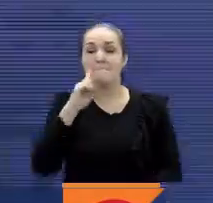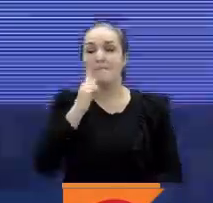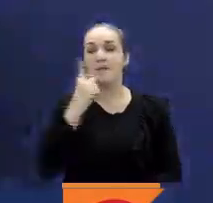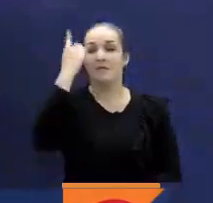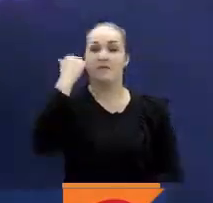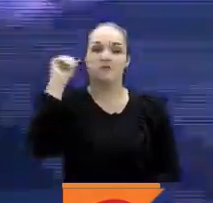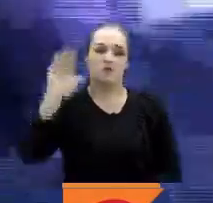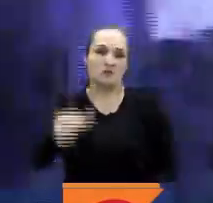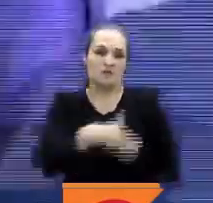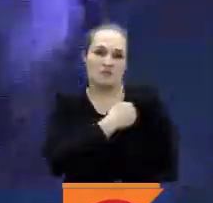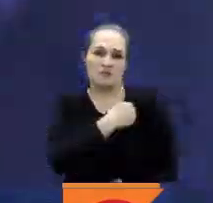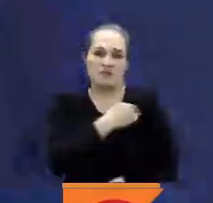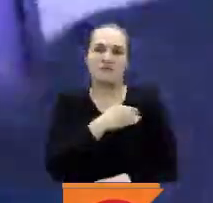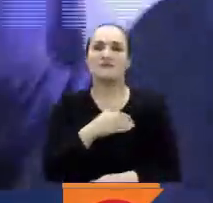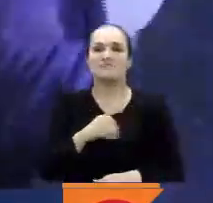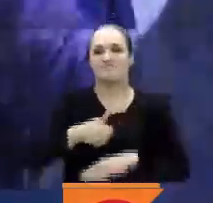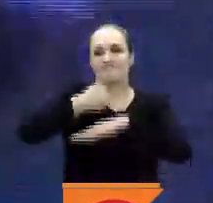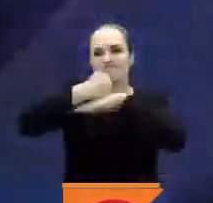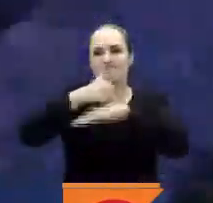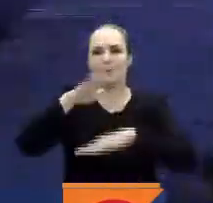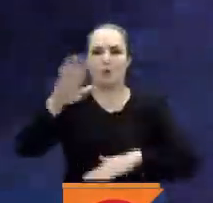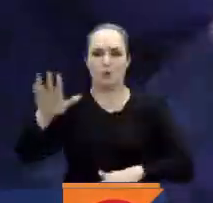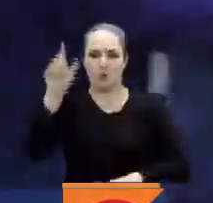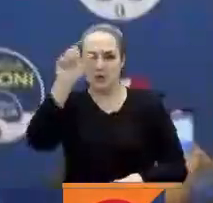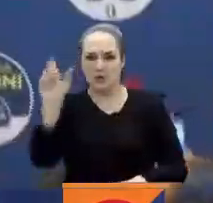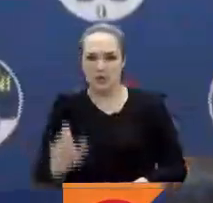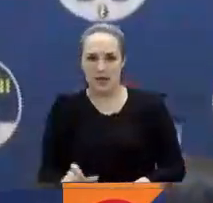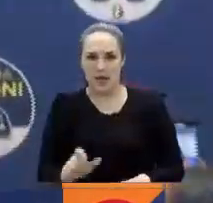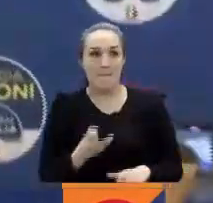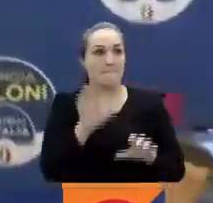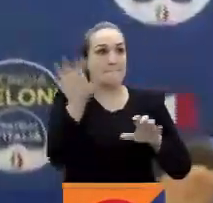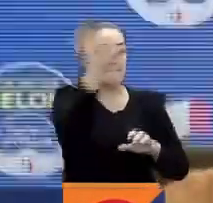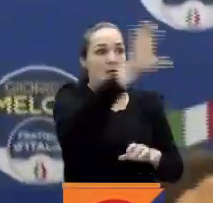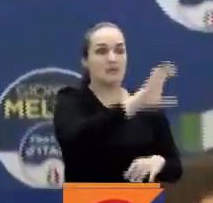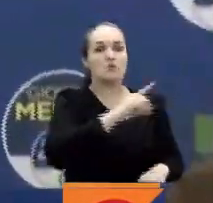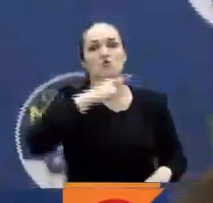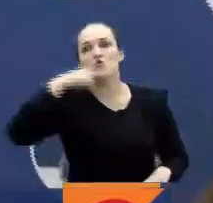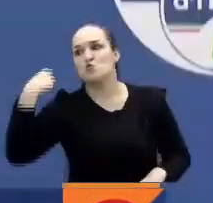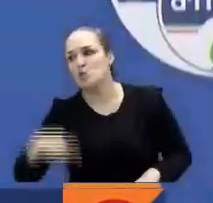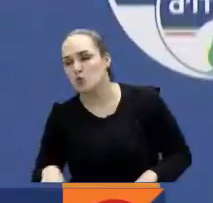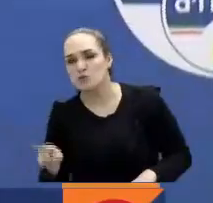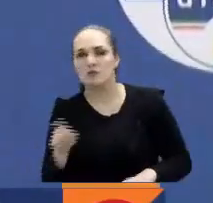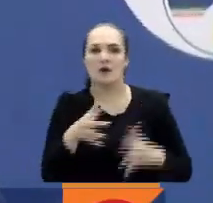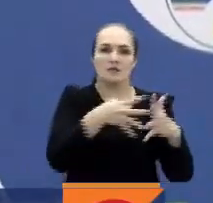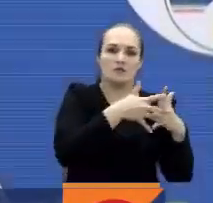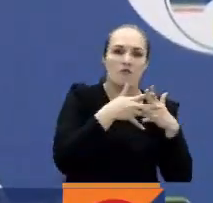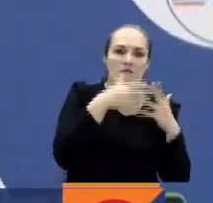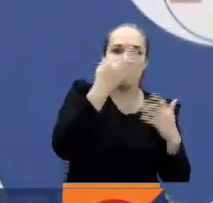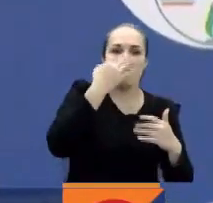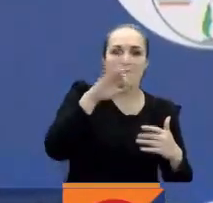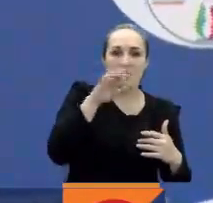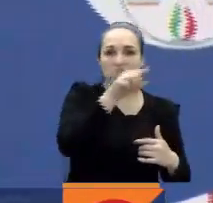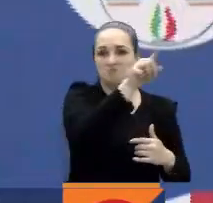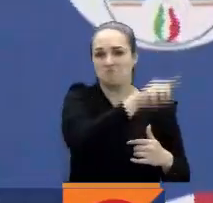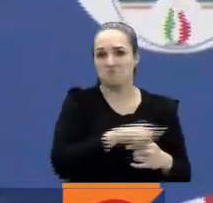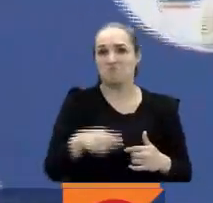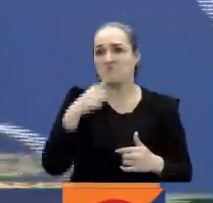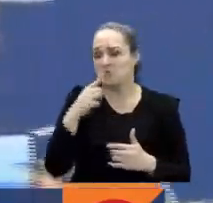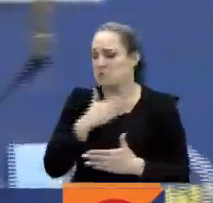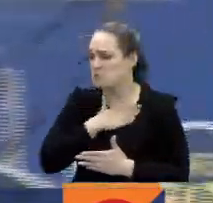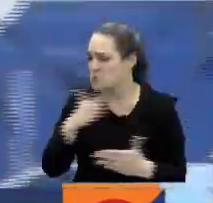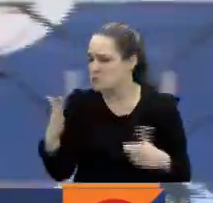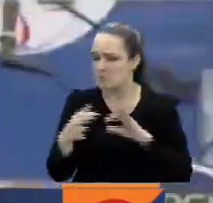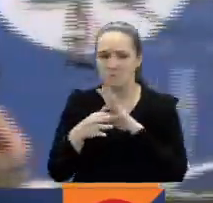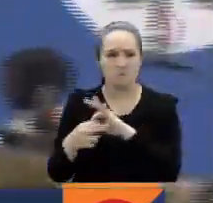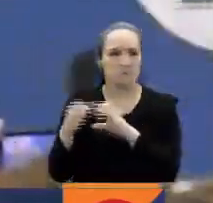ocupar el cargo de primera ministra. Varios países como Rusia, Estados Unidos y Francia mostraron su voluntad para